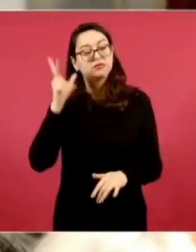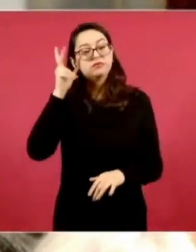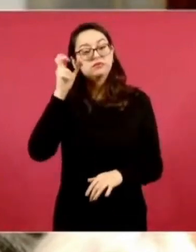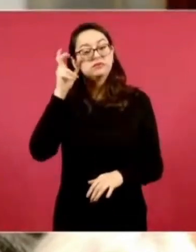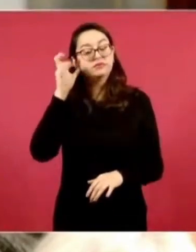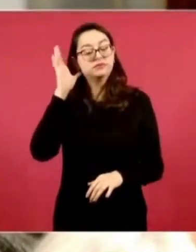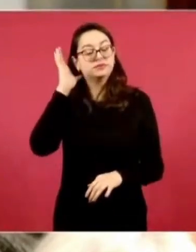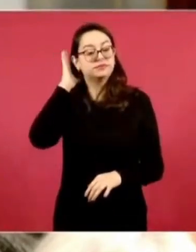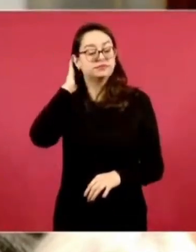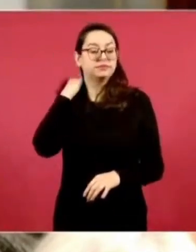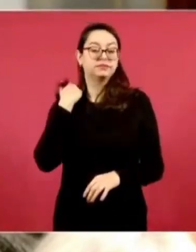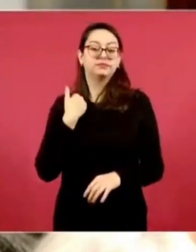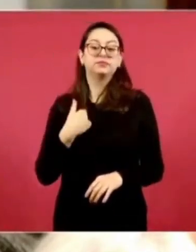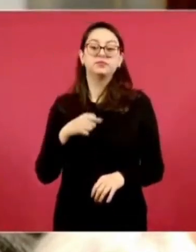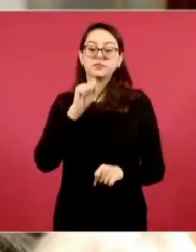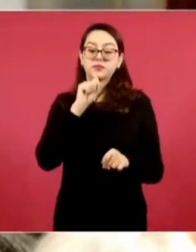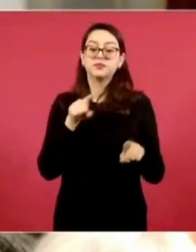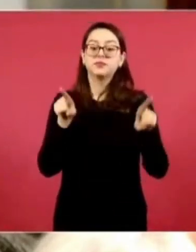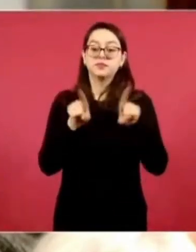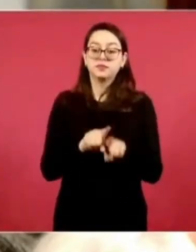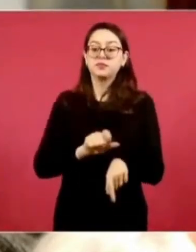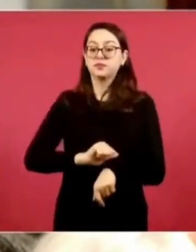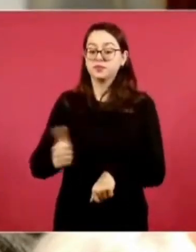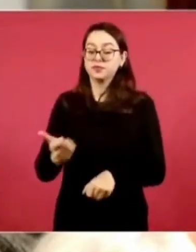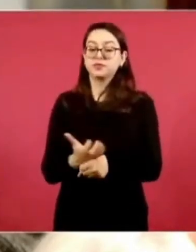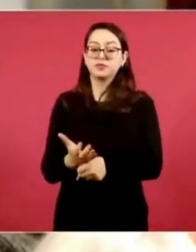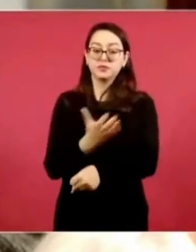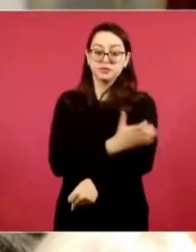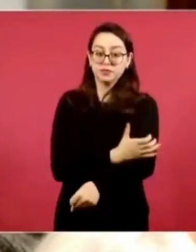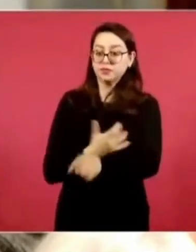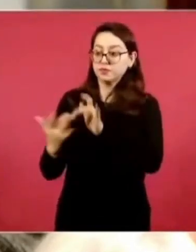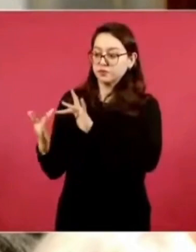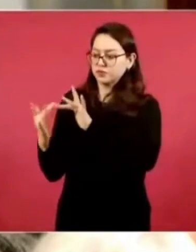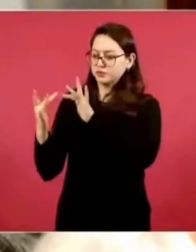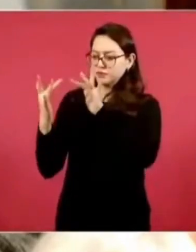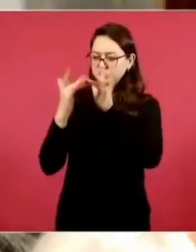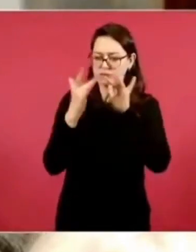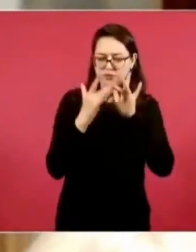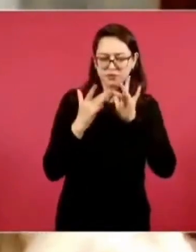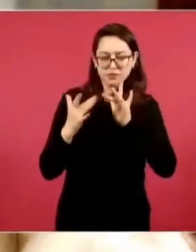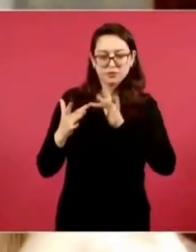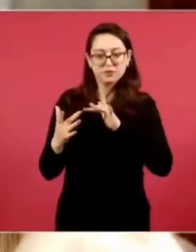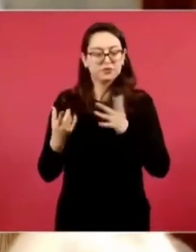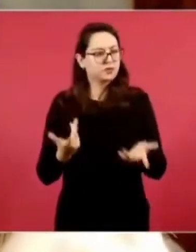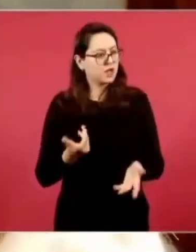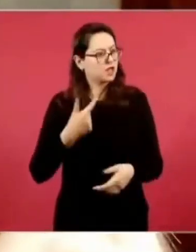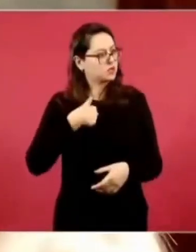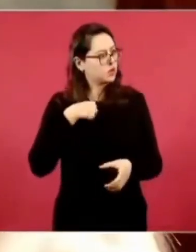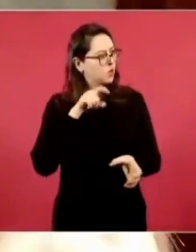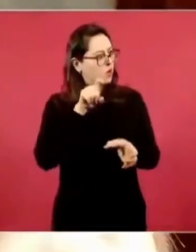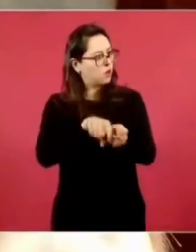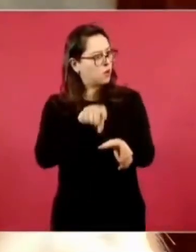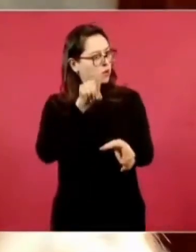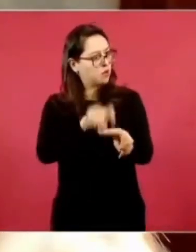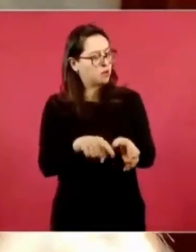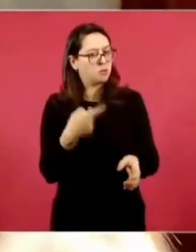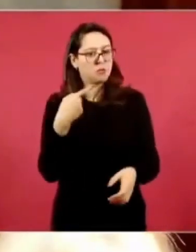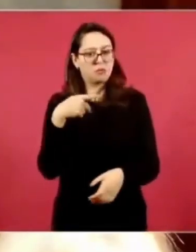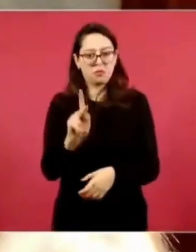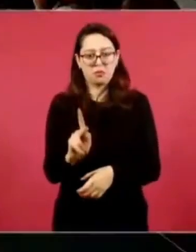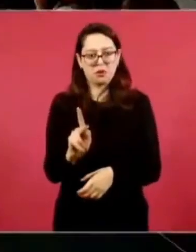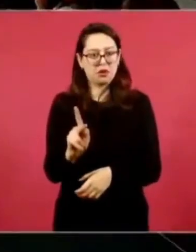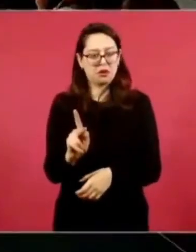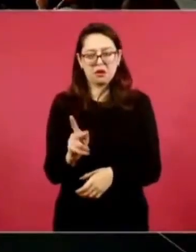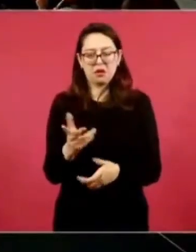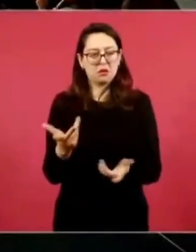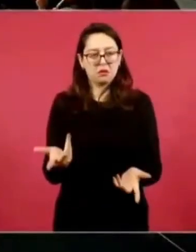Y de ahí me contactaron varios compañeros que se han dado cuenta que los tienen dentro del mecanismo y no tienen ni siquiera este famoso botón, que lo sigo apretando